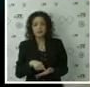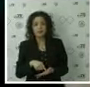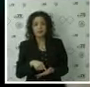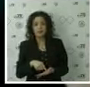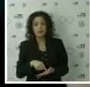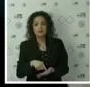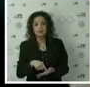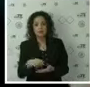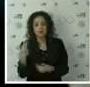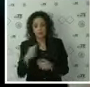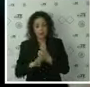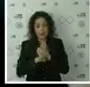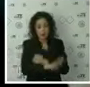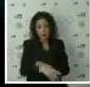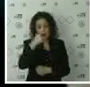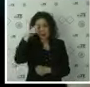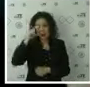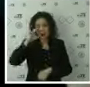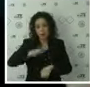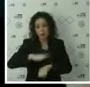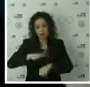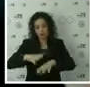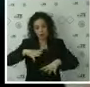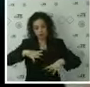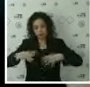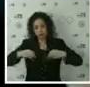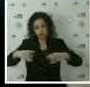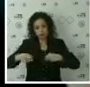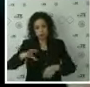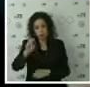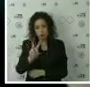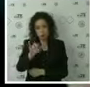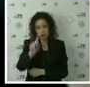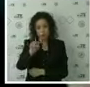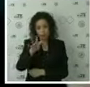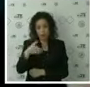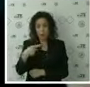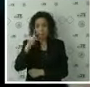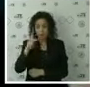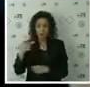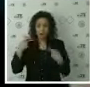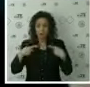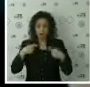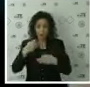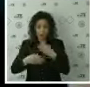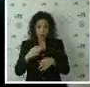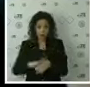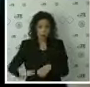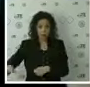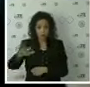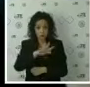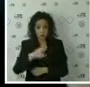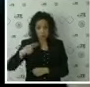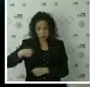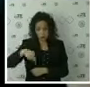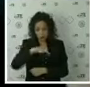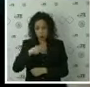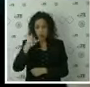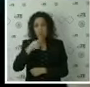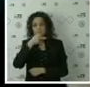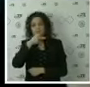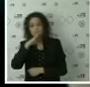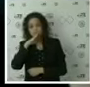el COVID-19. Pero también ese proceso educativo y formativo de la ciudadanía corresponde a nosotros mismos y a nuestros